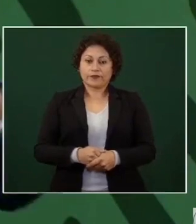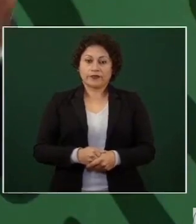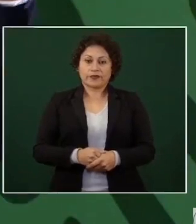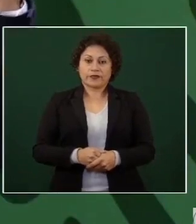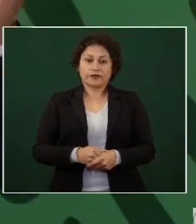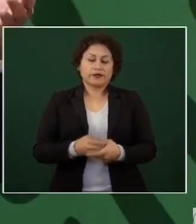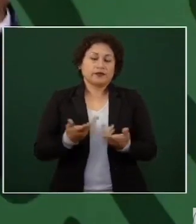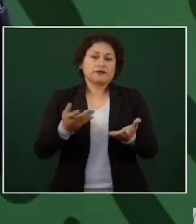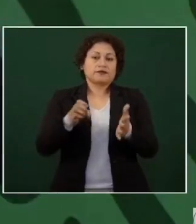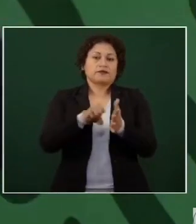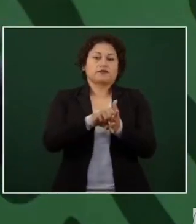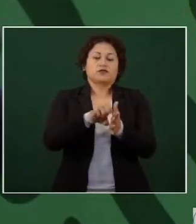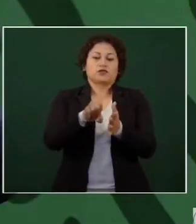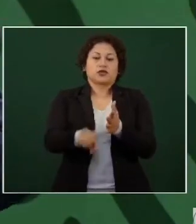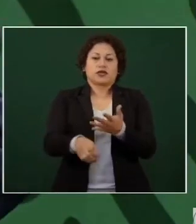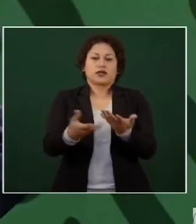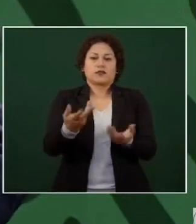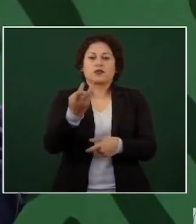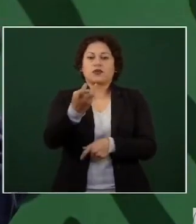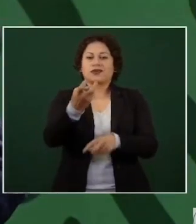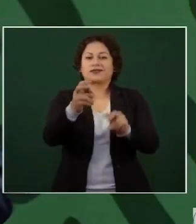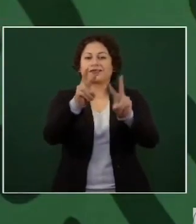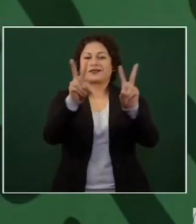Esto de que